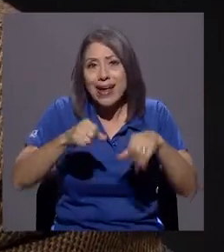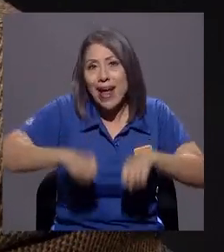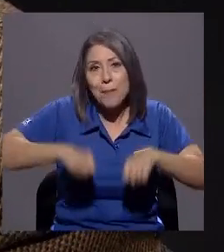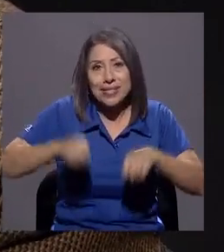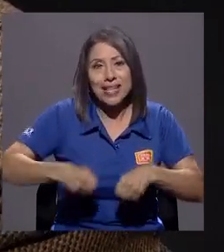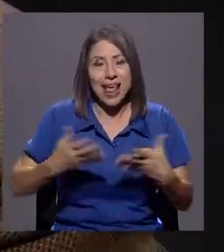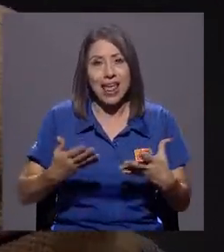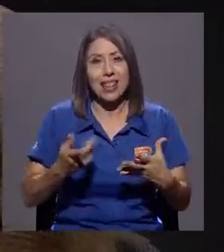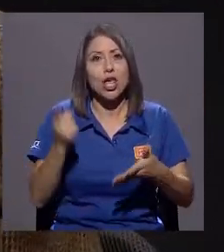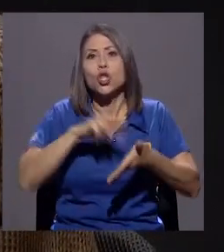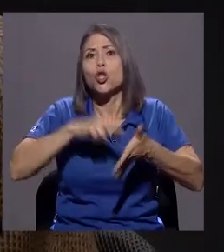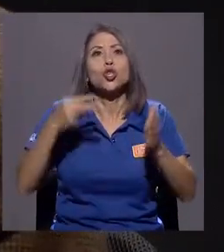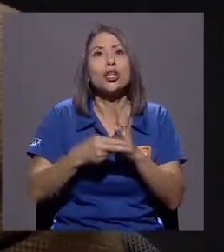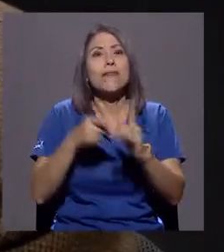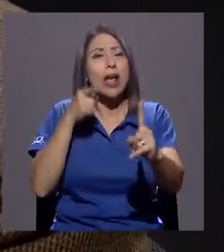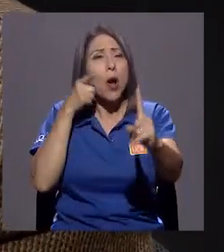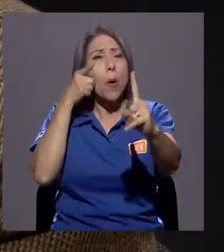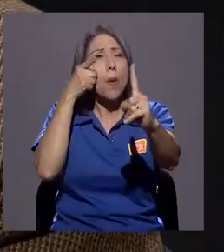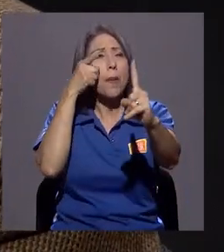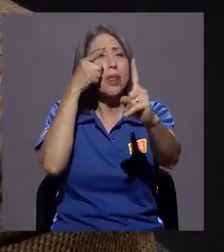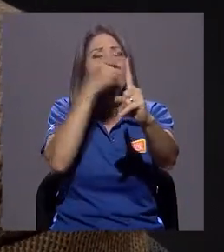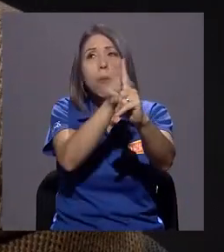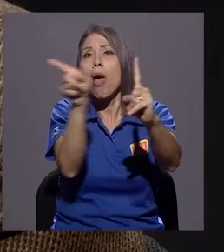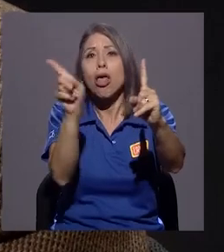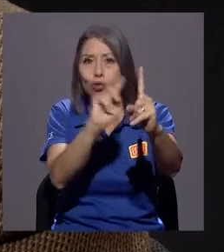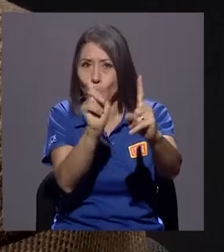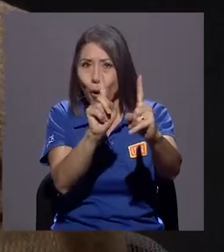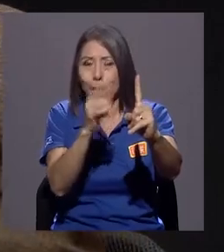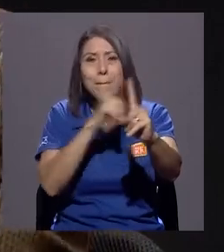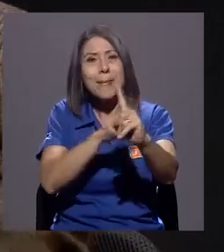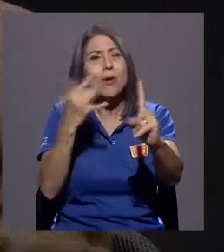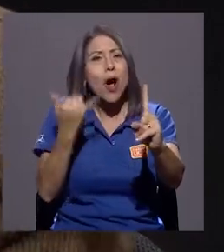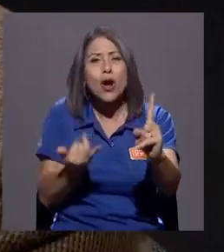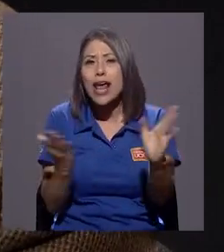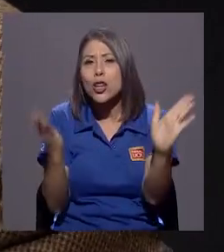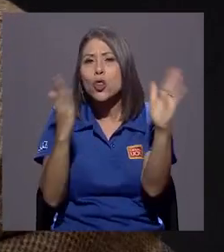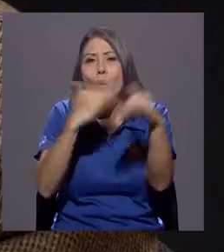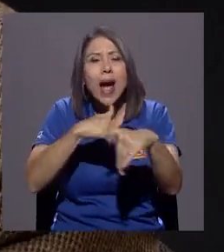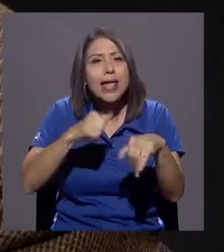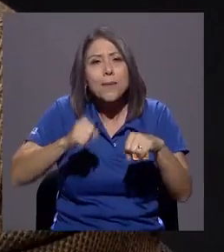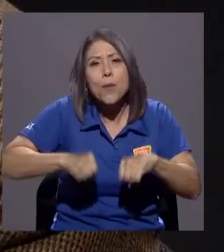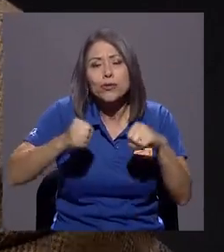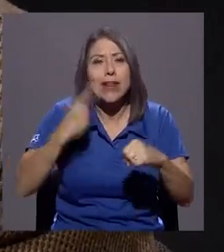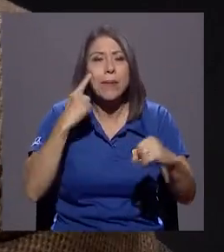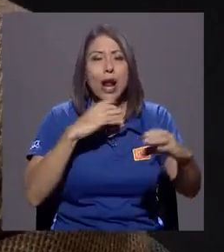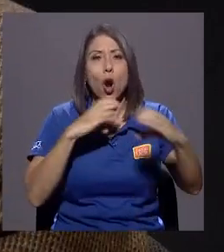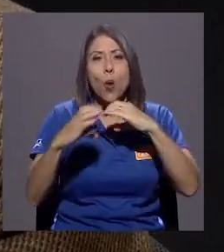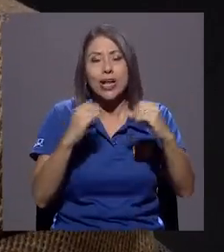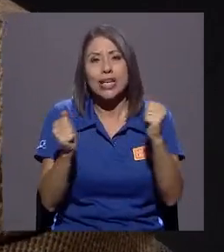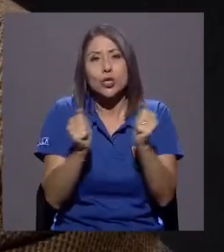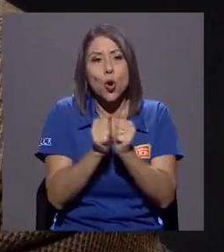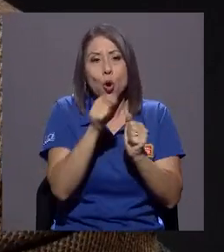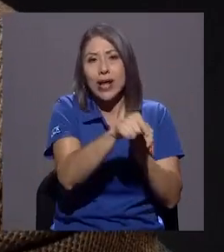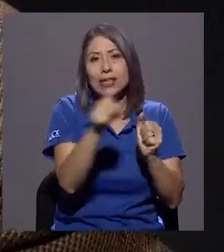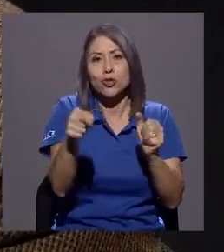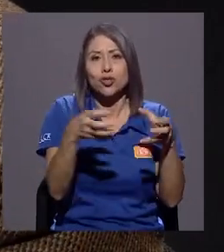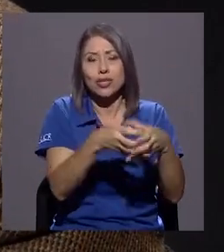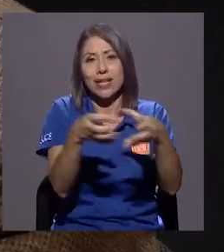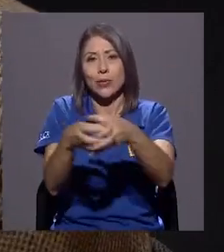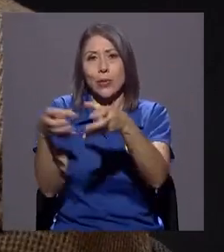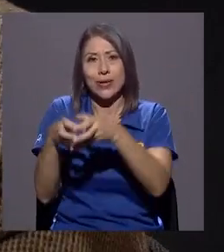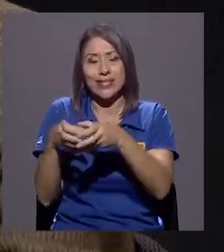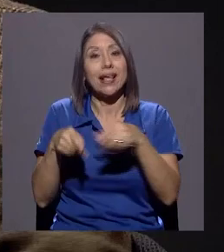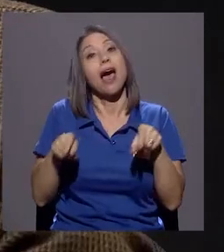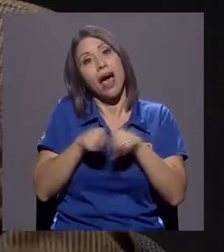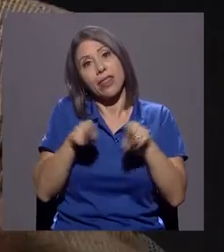porque se se pierda ese objetivo sino la capacidad de comunicación con esos sectores además de que ha faltado por supuesto